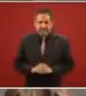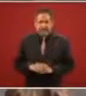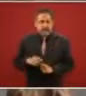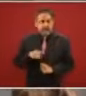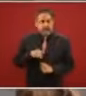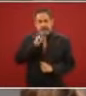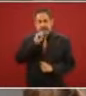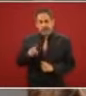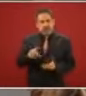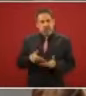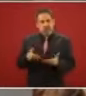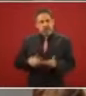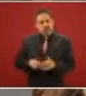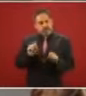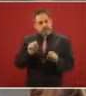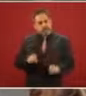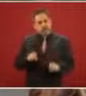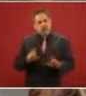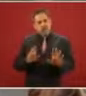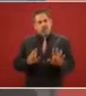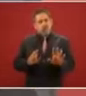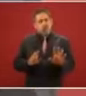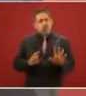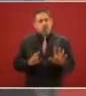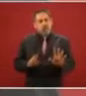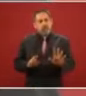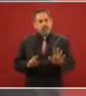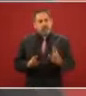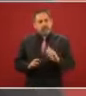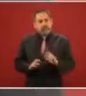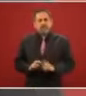ahora. ¿Sí?